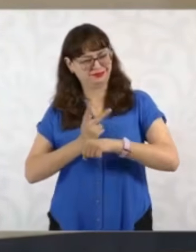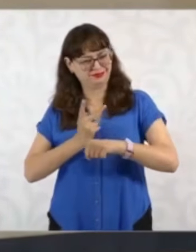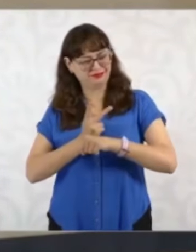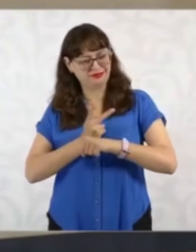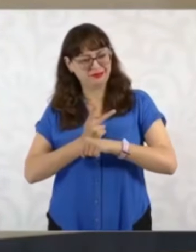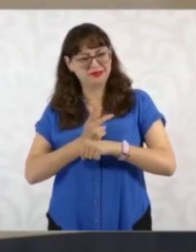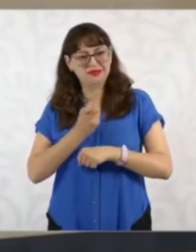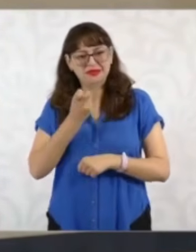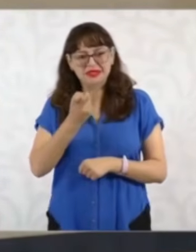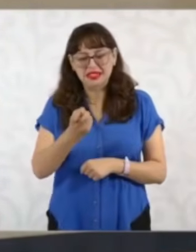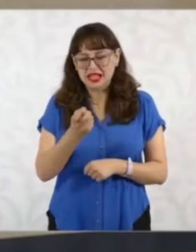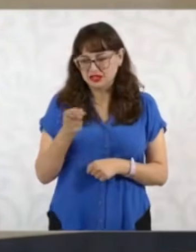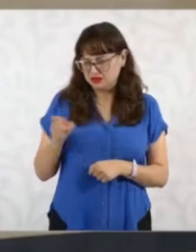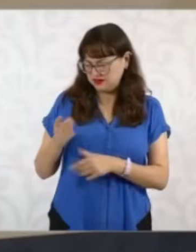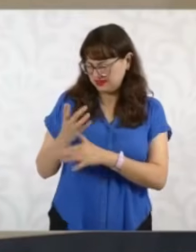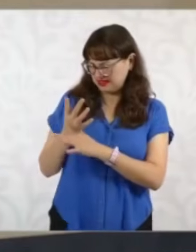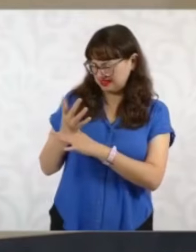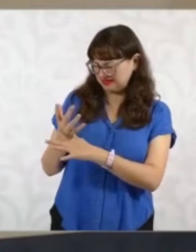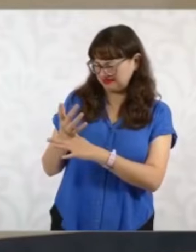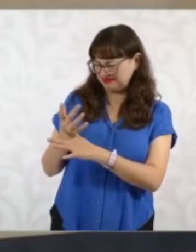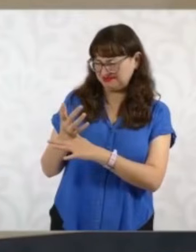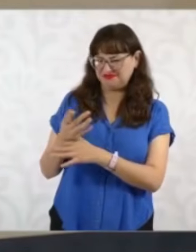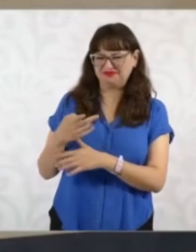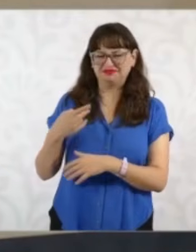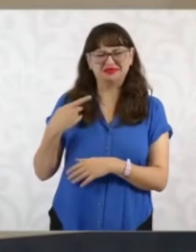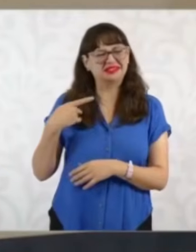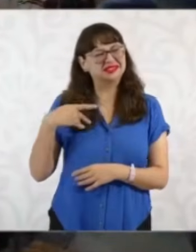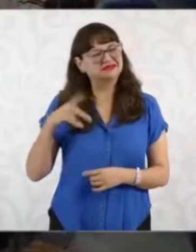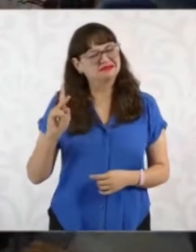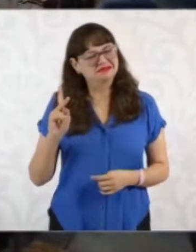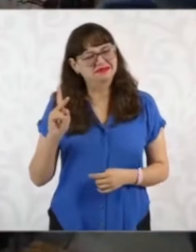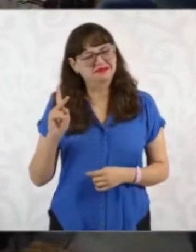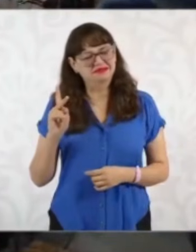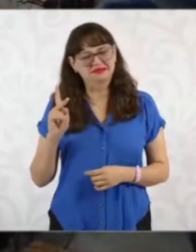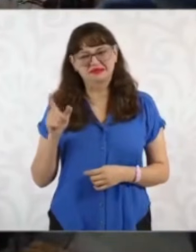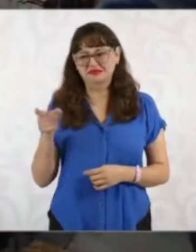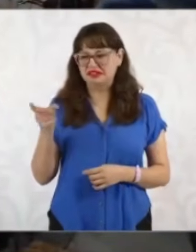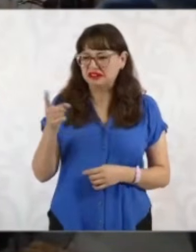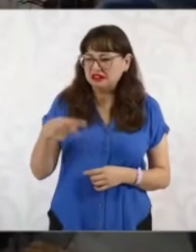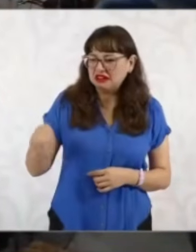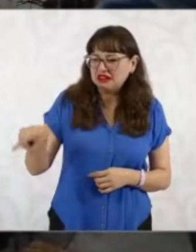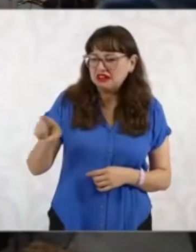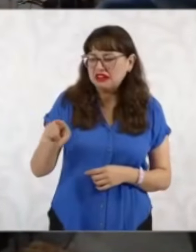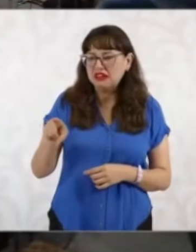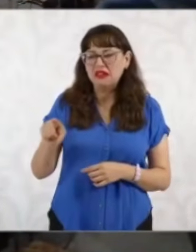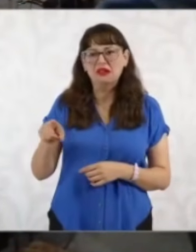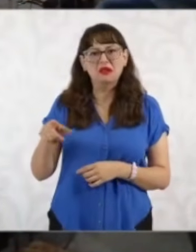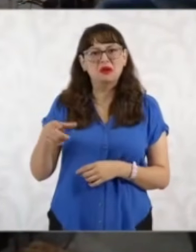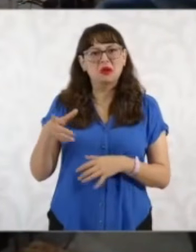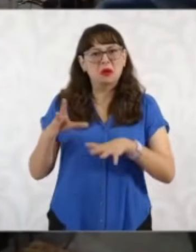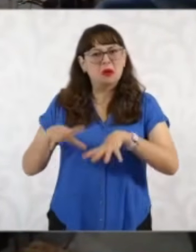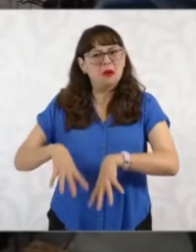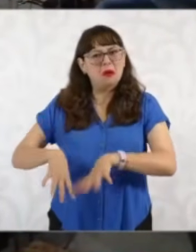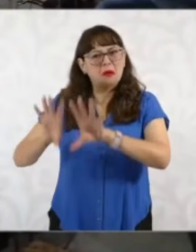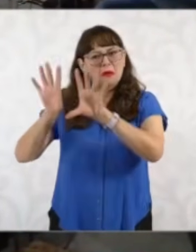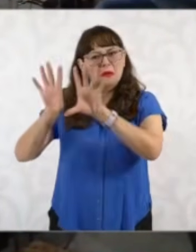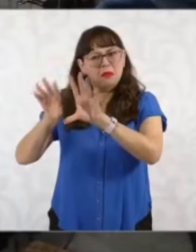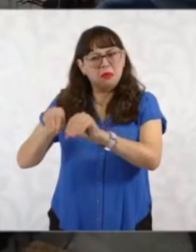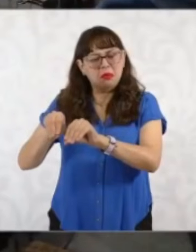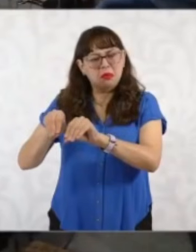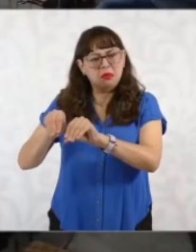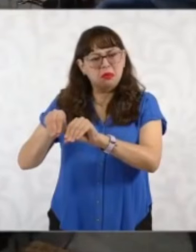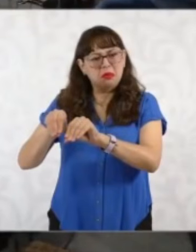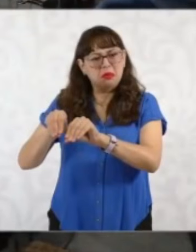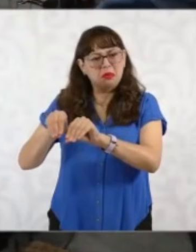solamente citarle el tuit, es comentarle, por ejemplo, dice: estarían censurados, no censurando,